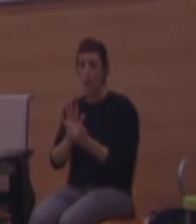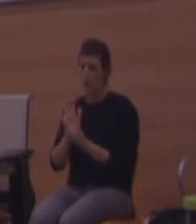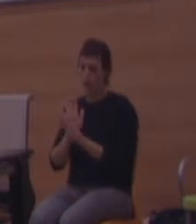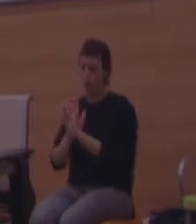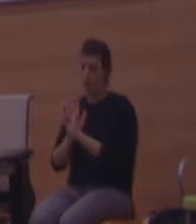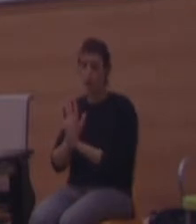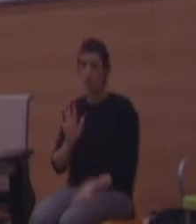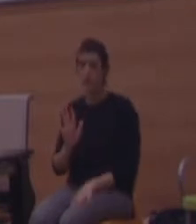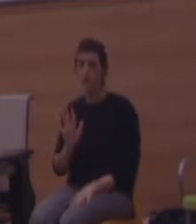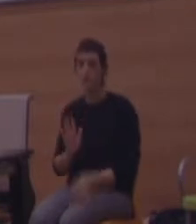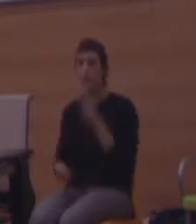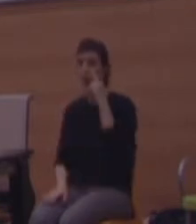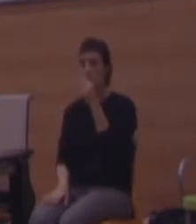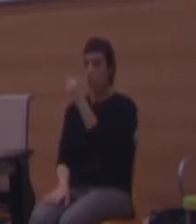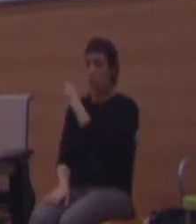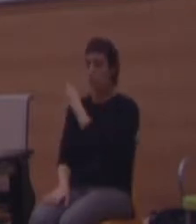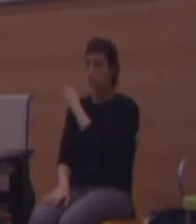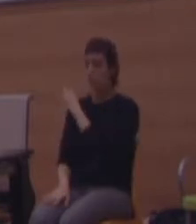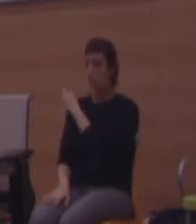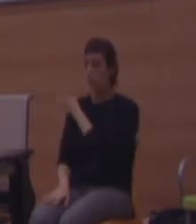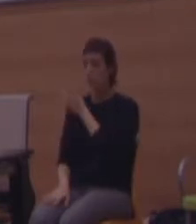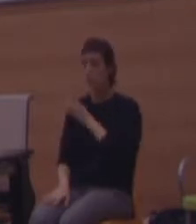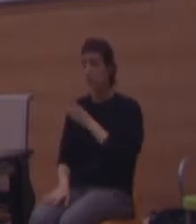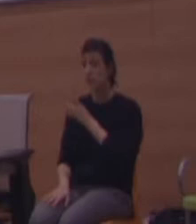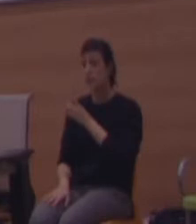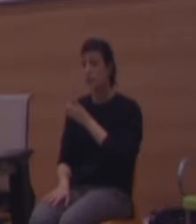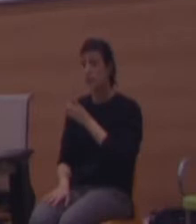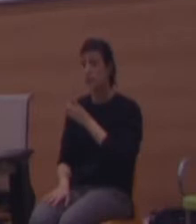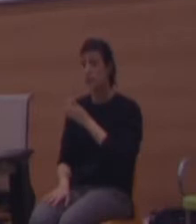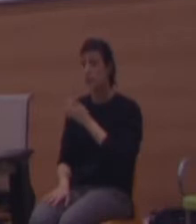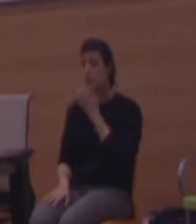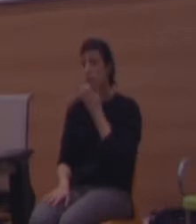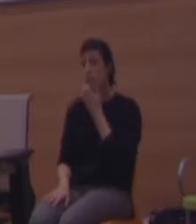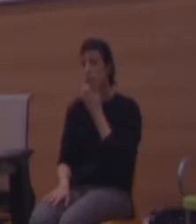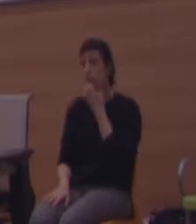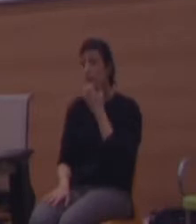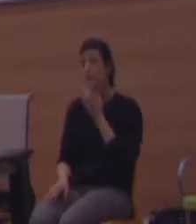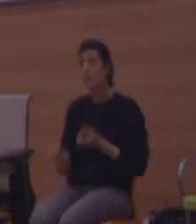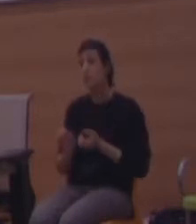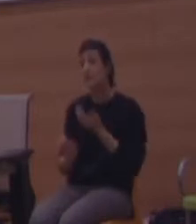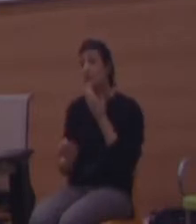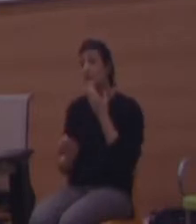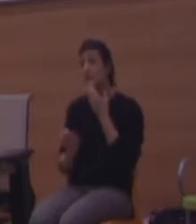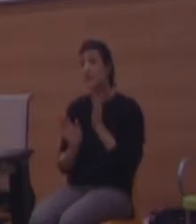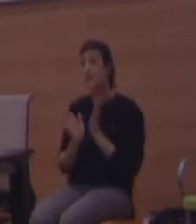y aquí observamos cómo se realizaría la descarga en el caso de que fuera el tercero.